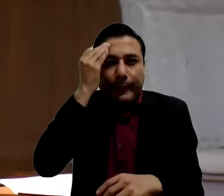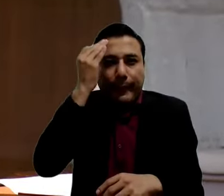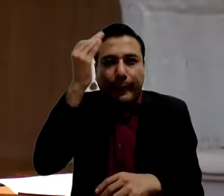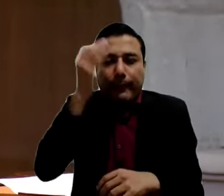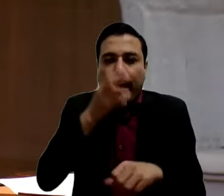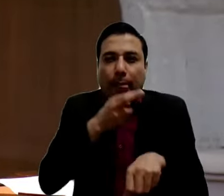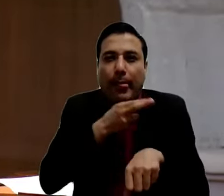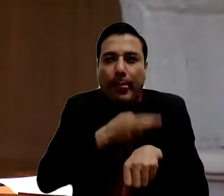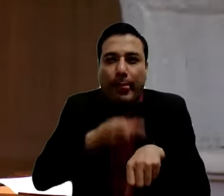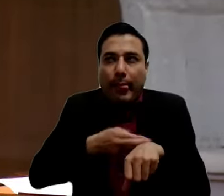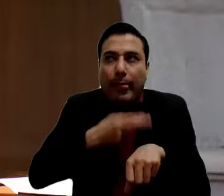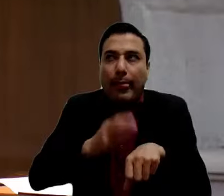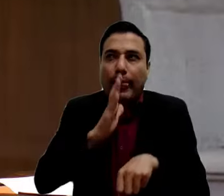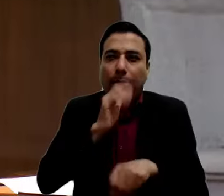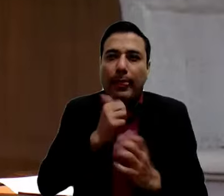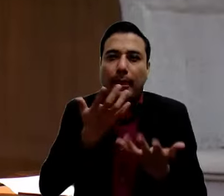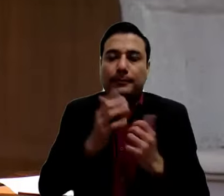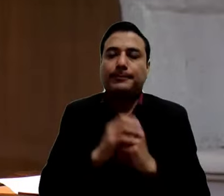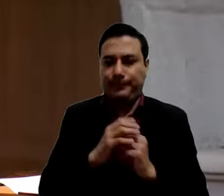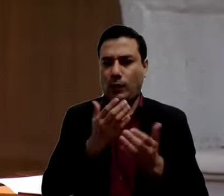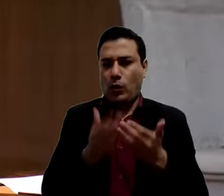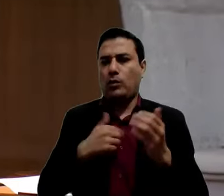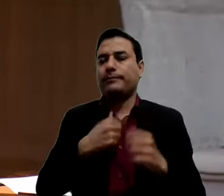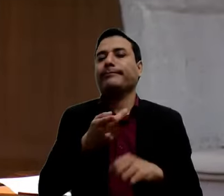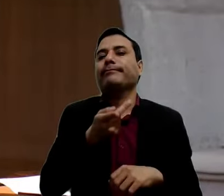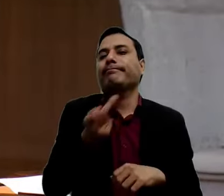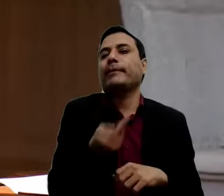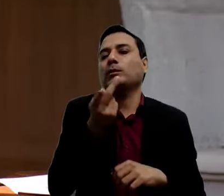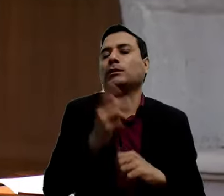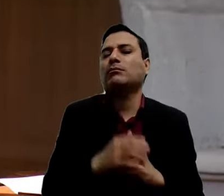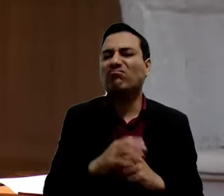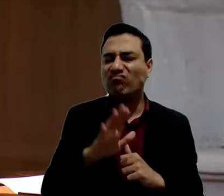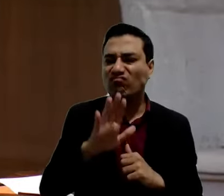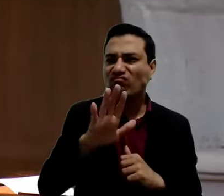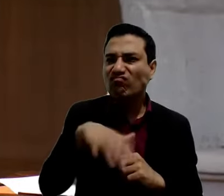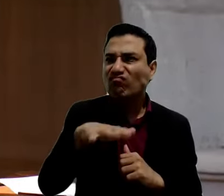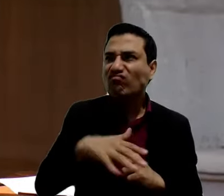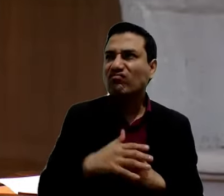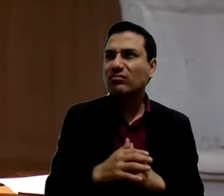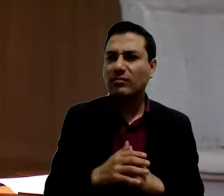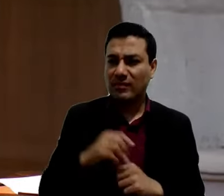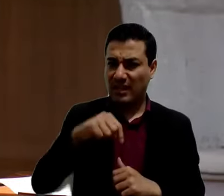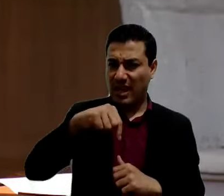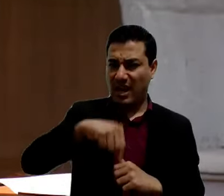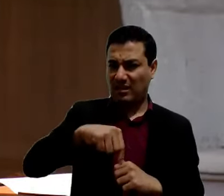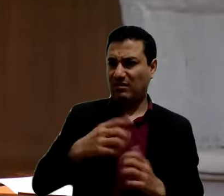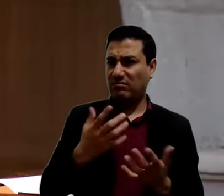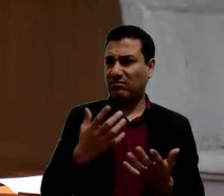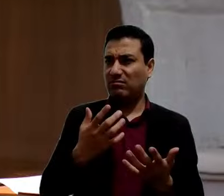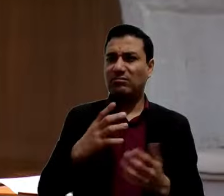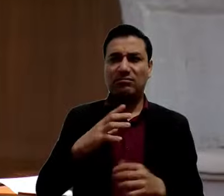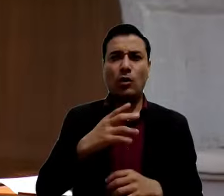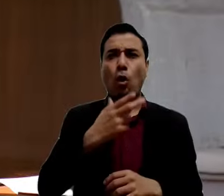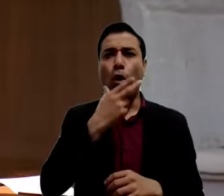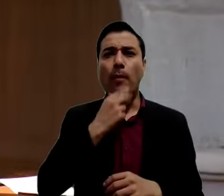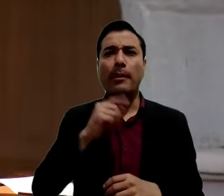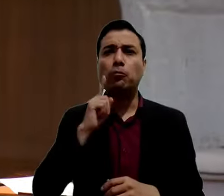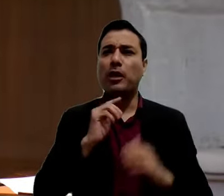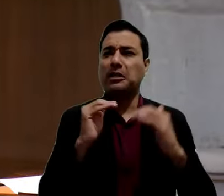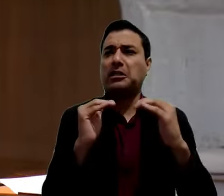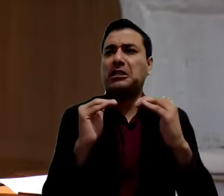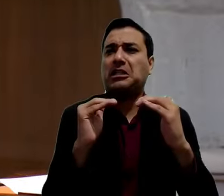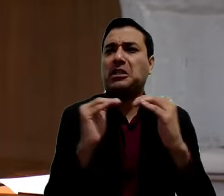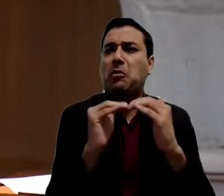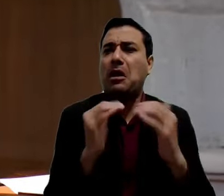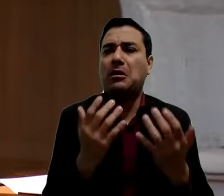burocrática ahora les pregunto de qué sirve que esta sea la legislatura de la paridad donde